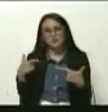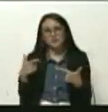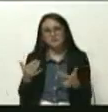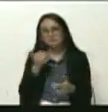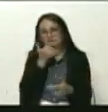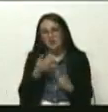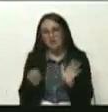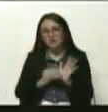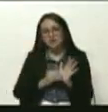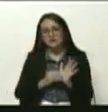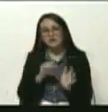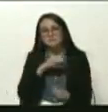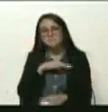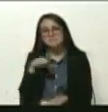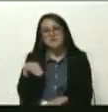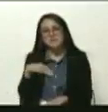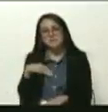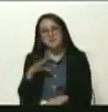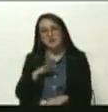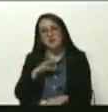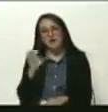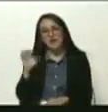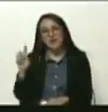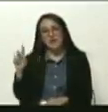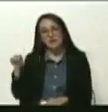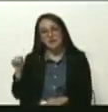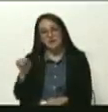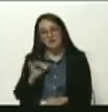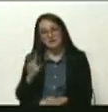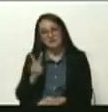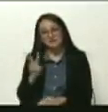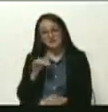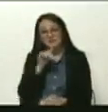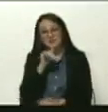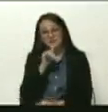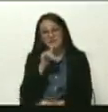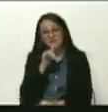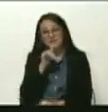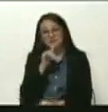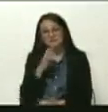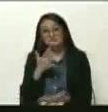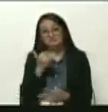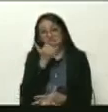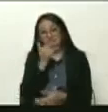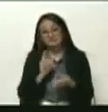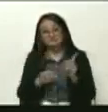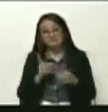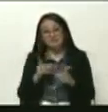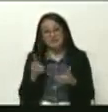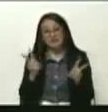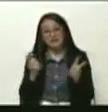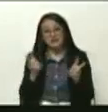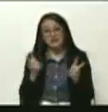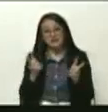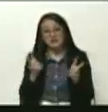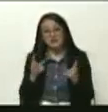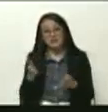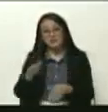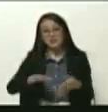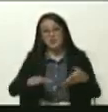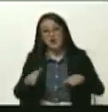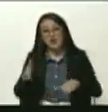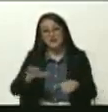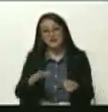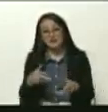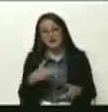disidencias o miembros activos del ELN en territorio venezolano, y se ha informado equivocadamente en varias ocasiones sobre bajas o muertes